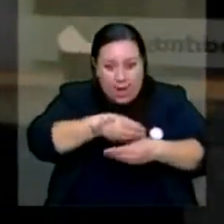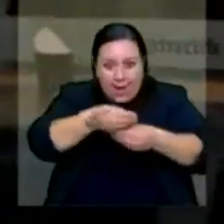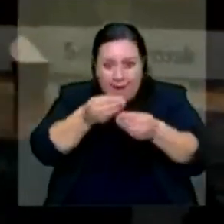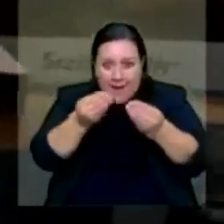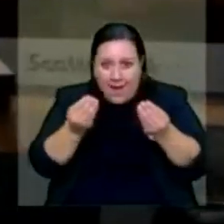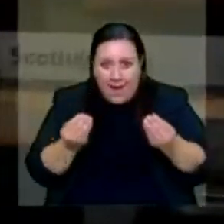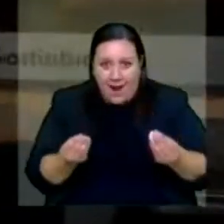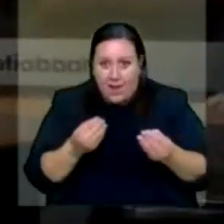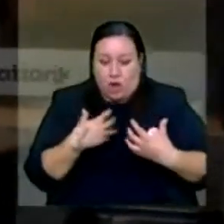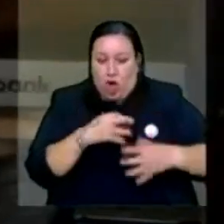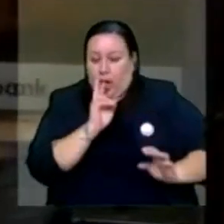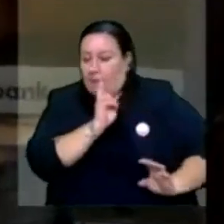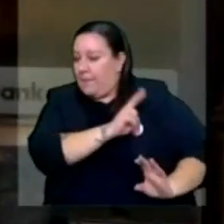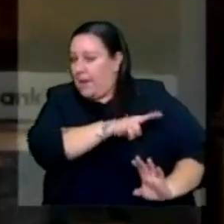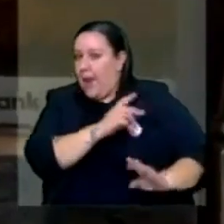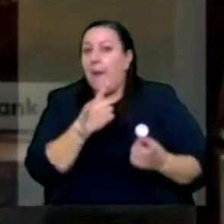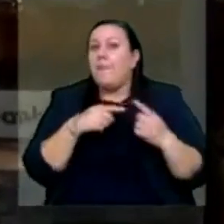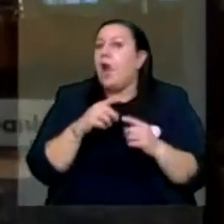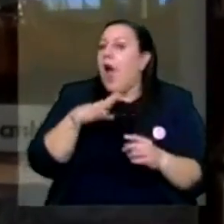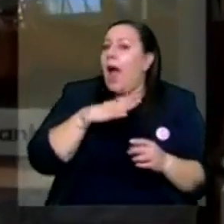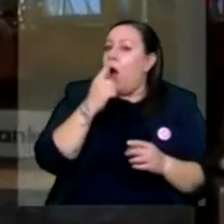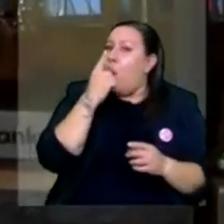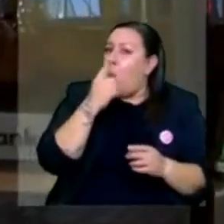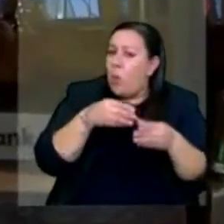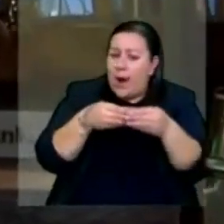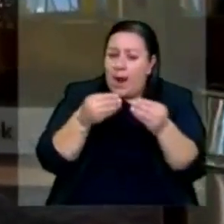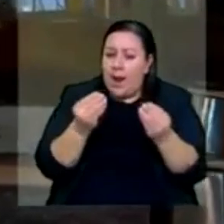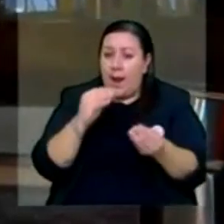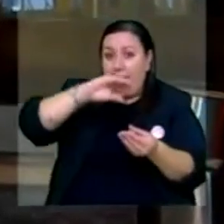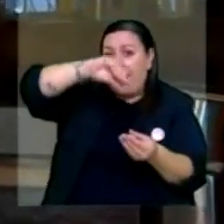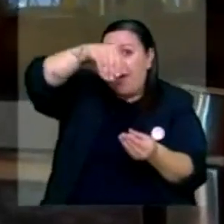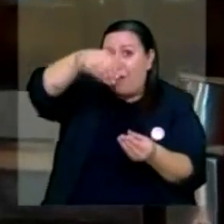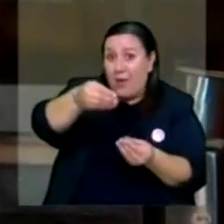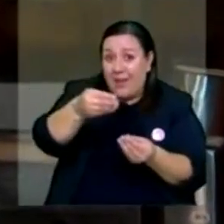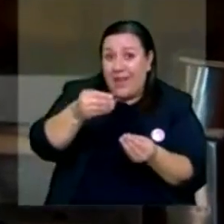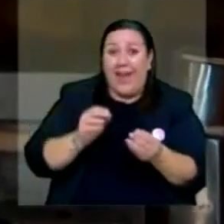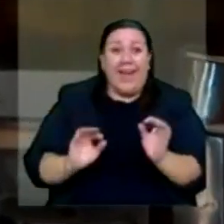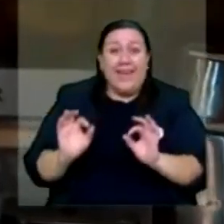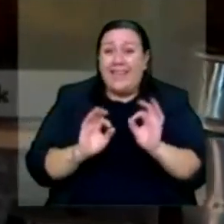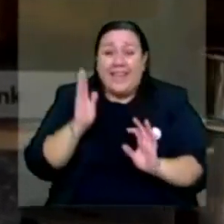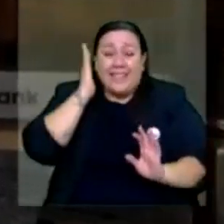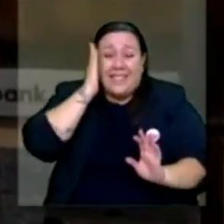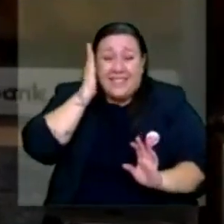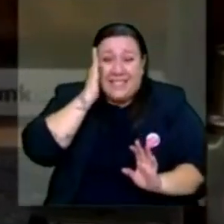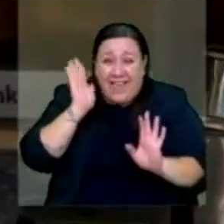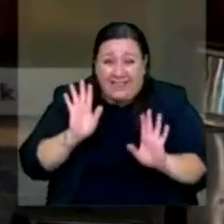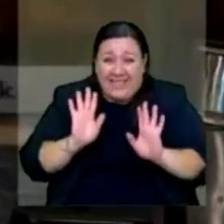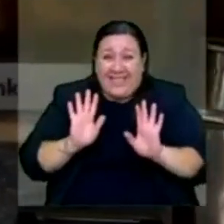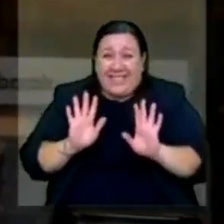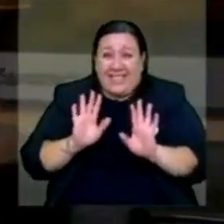mirar porque no quiero ver la carta. Hay una sola dada vuelta por vos y nadie tiene la más remota idea, casi digo otra cosa. ¿Cuál es? ¿Estamos de